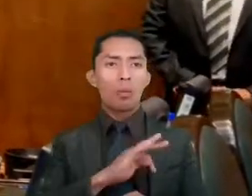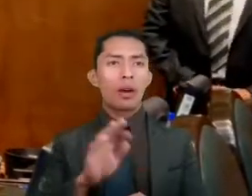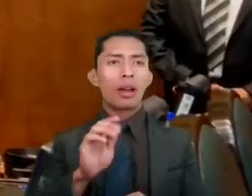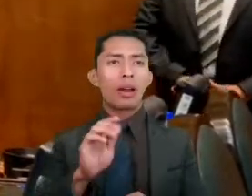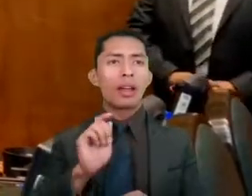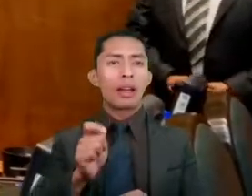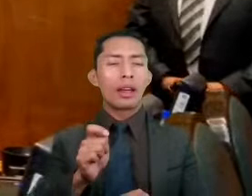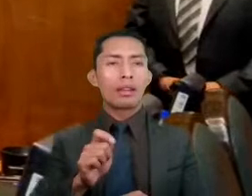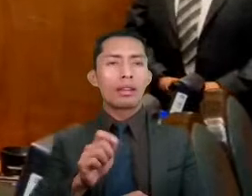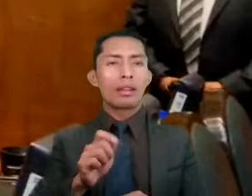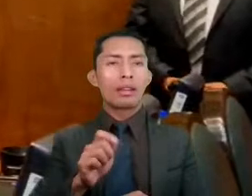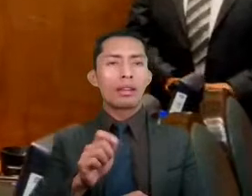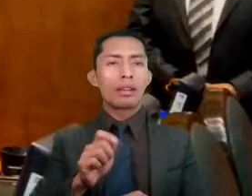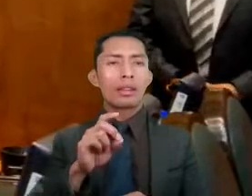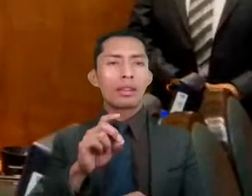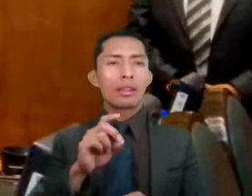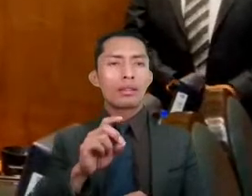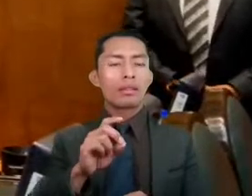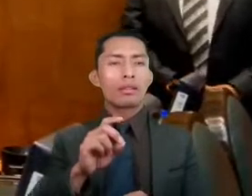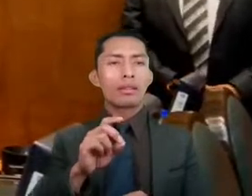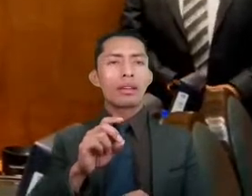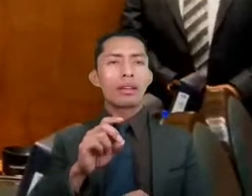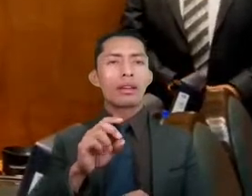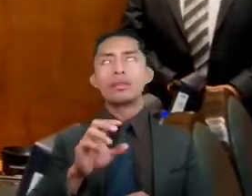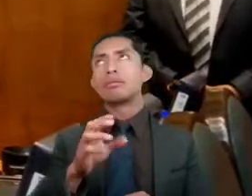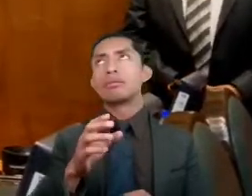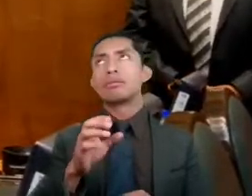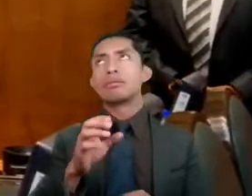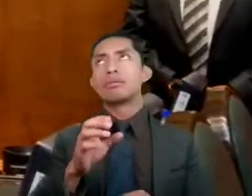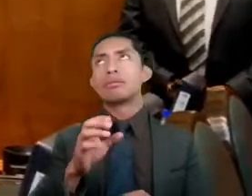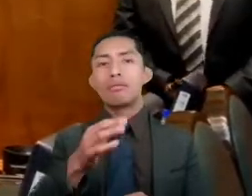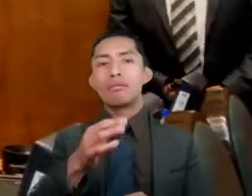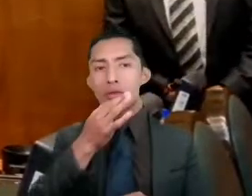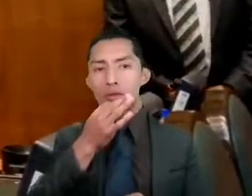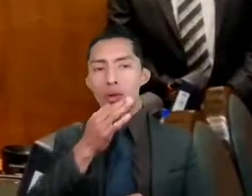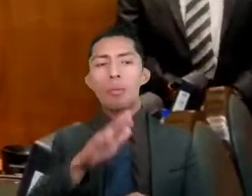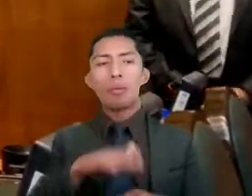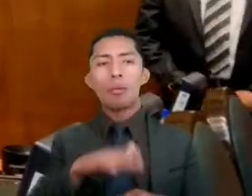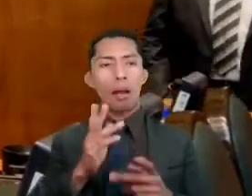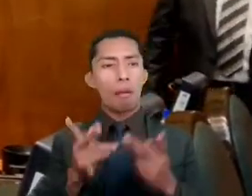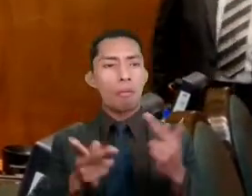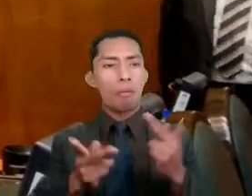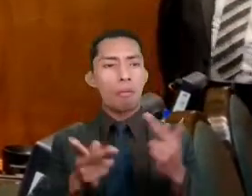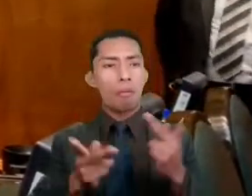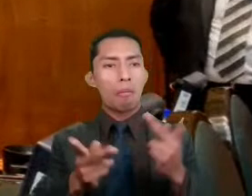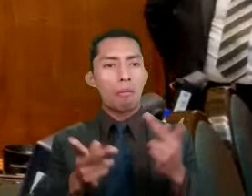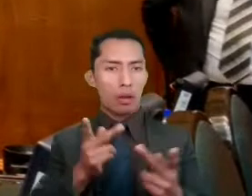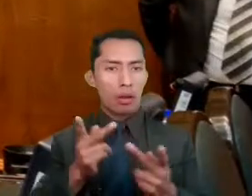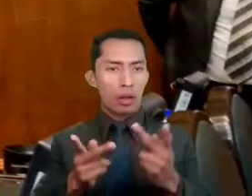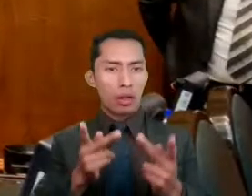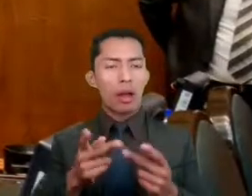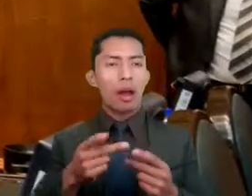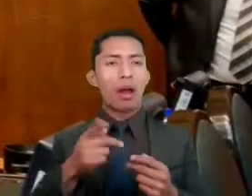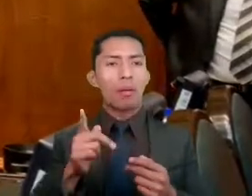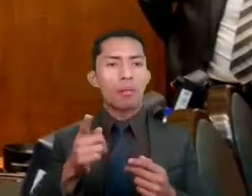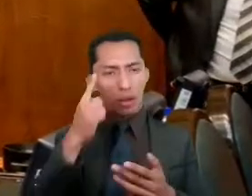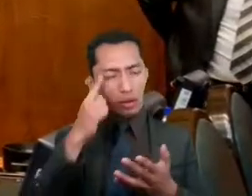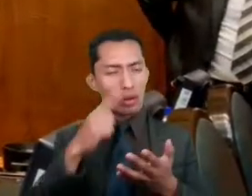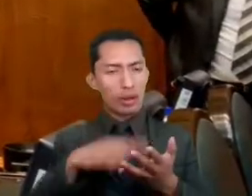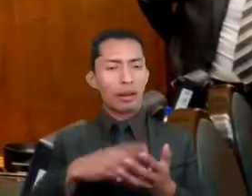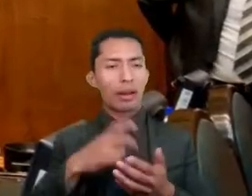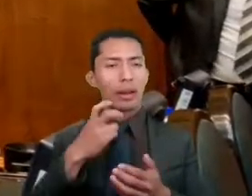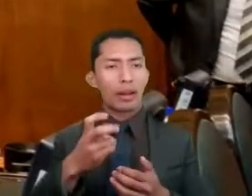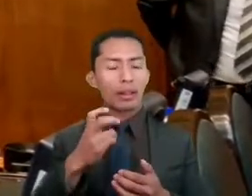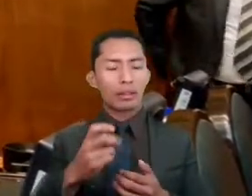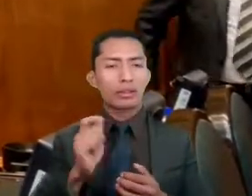medio minuto, en el caso ya hoy de la réplica, porque ya hicimos las preguntas de los 5 minutos. Pero en términos de eso, y que